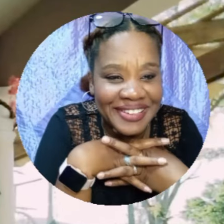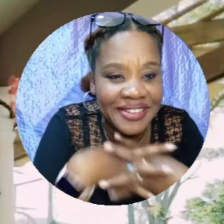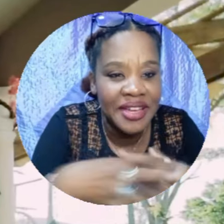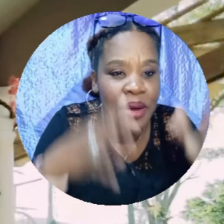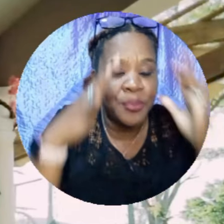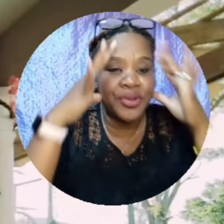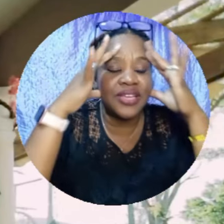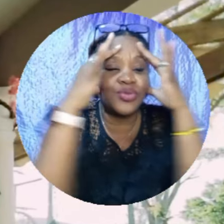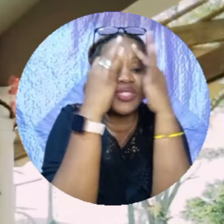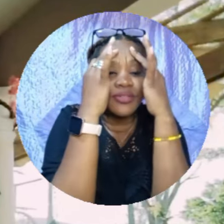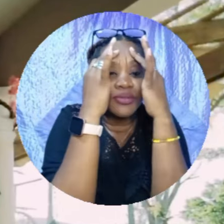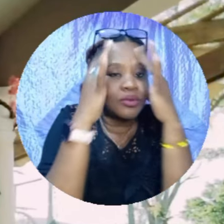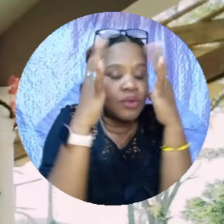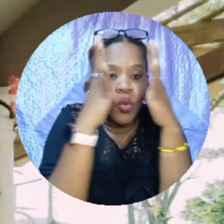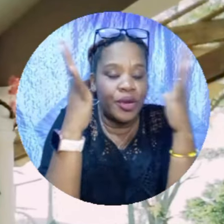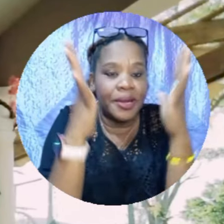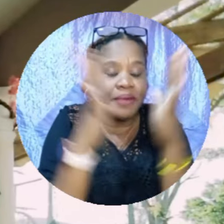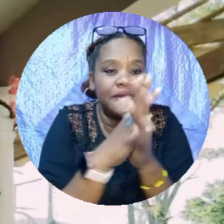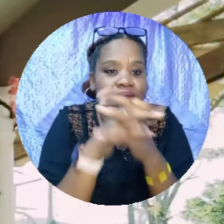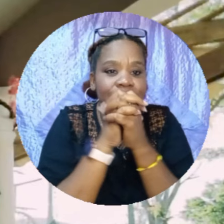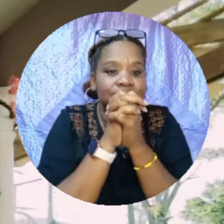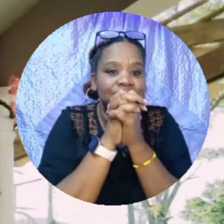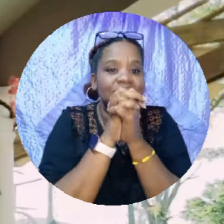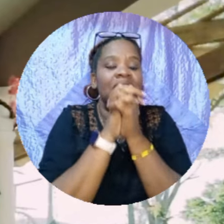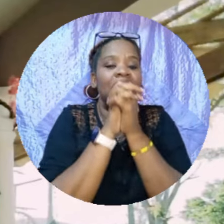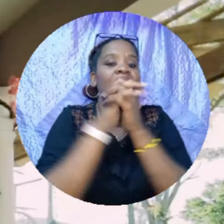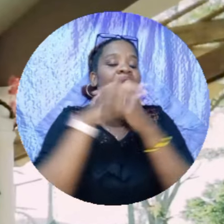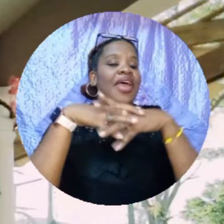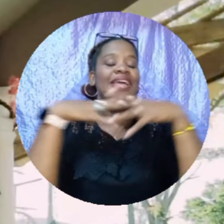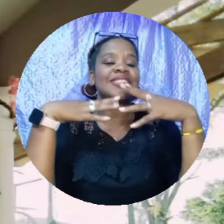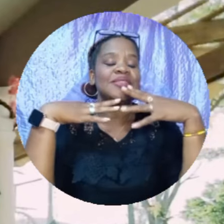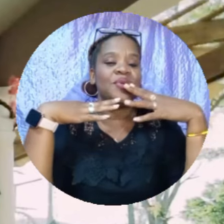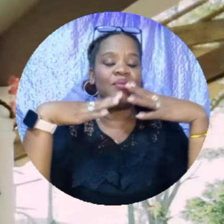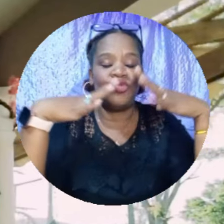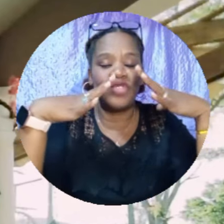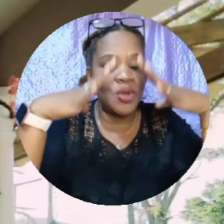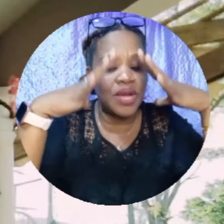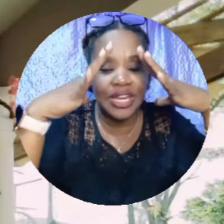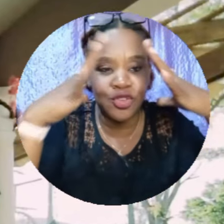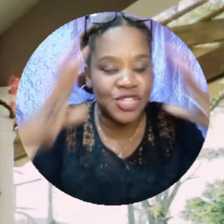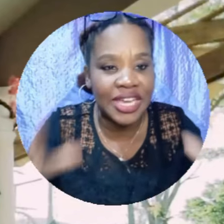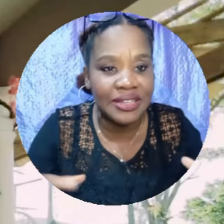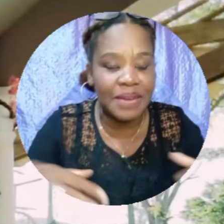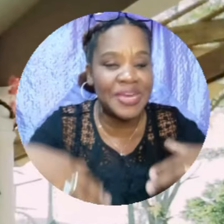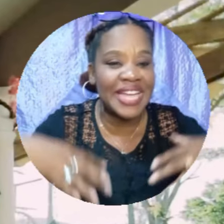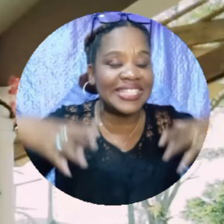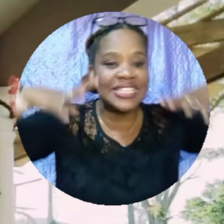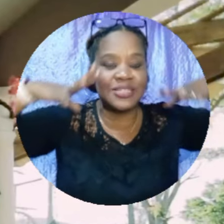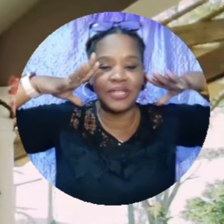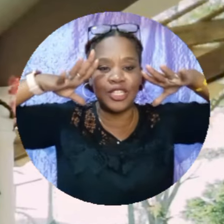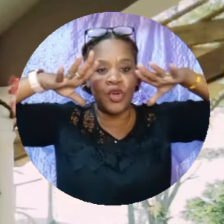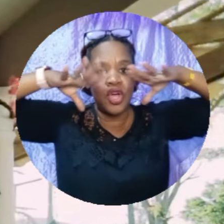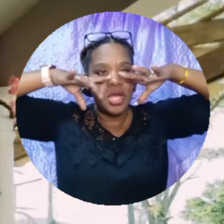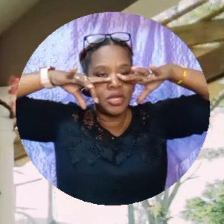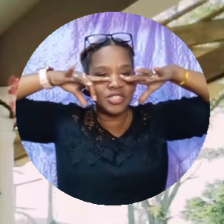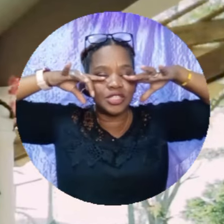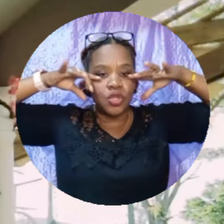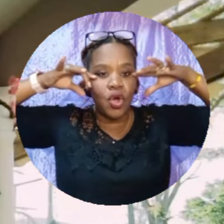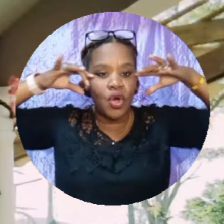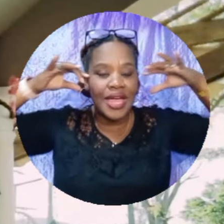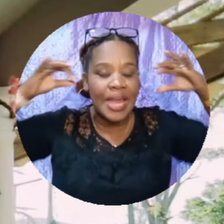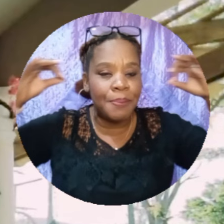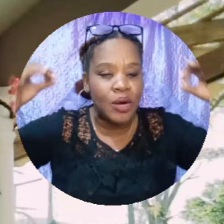lugar. Porque esto es una maravilla. Es un sitio que no sé, que me ha transmitido, no